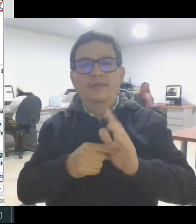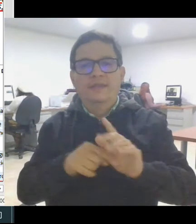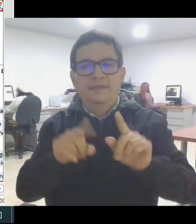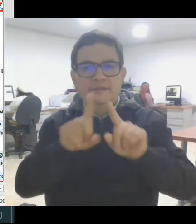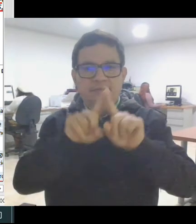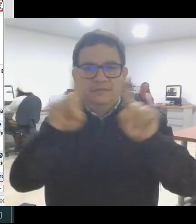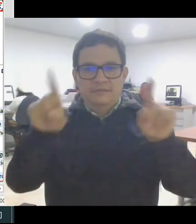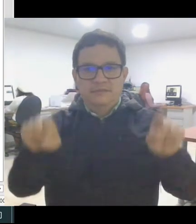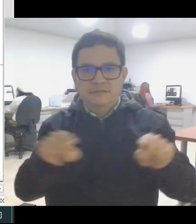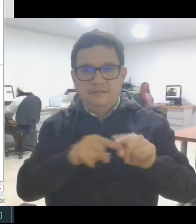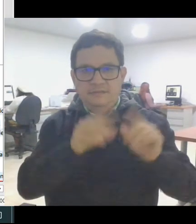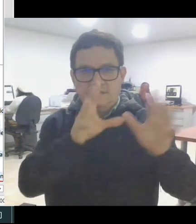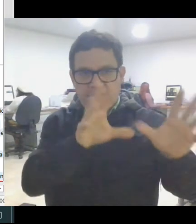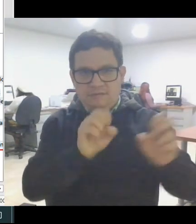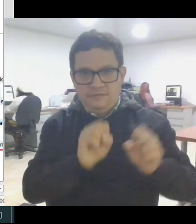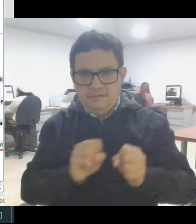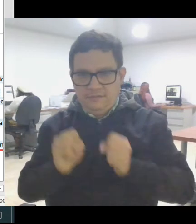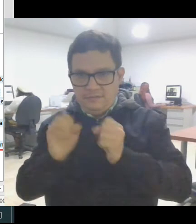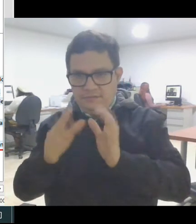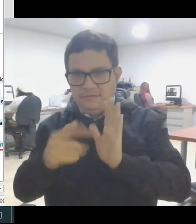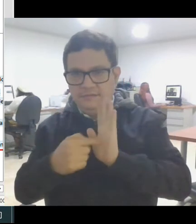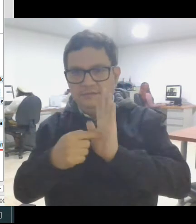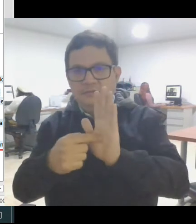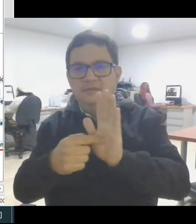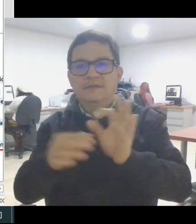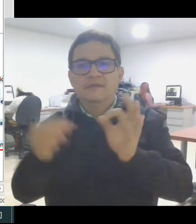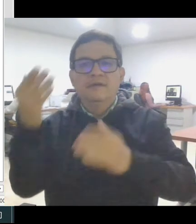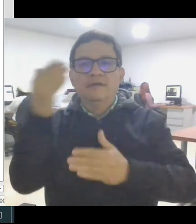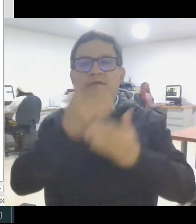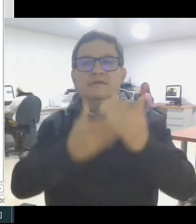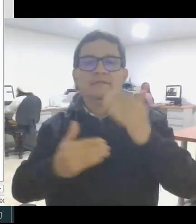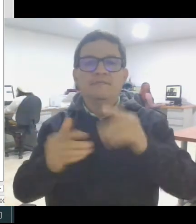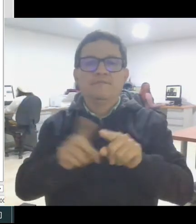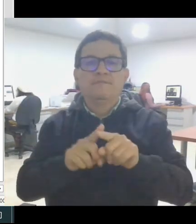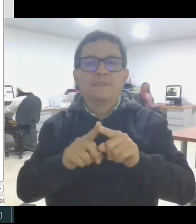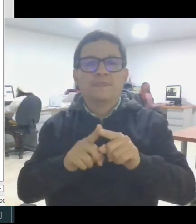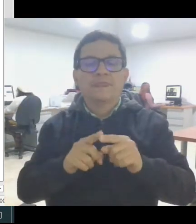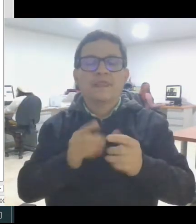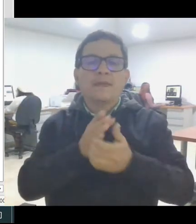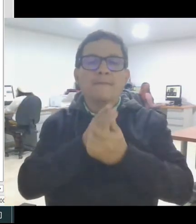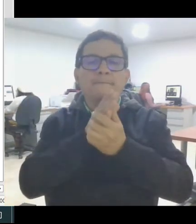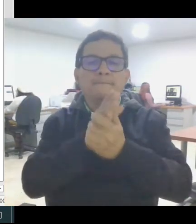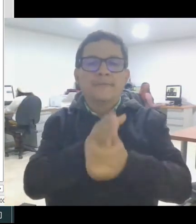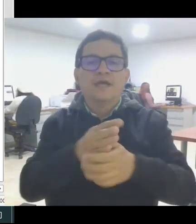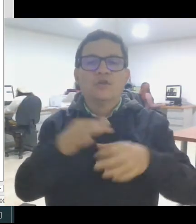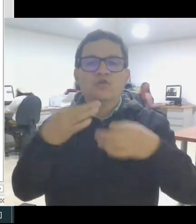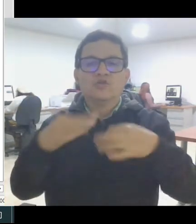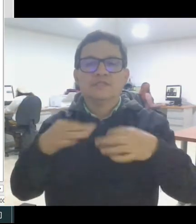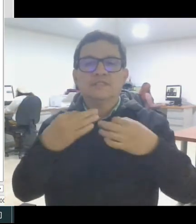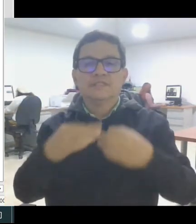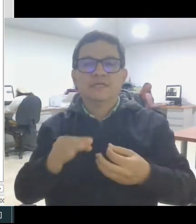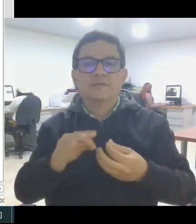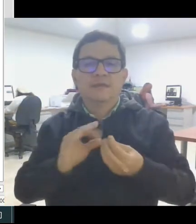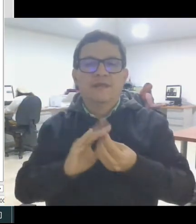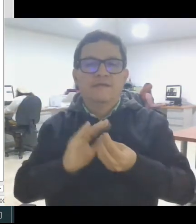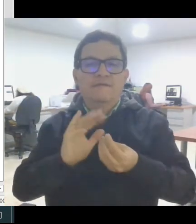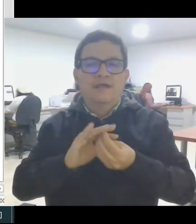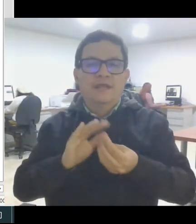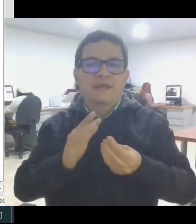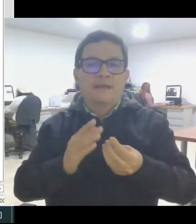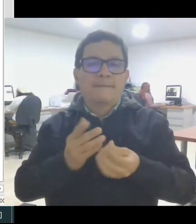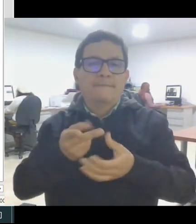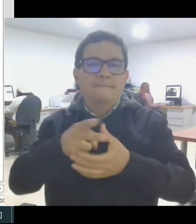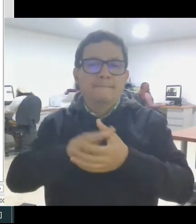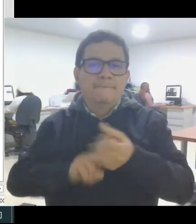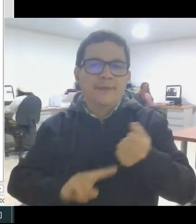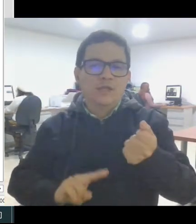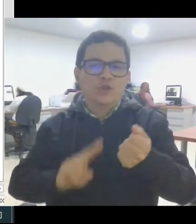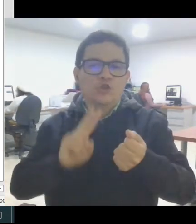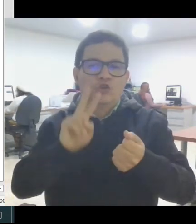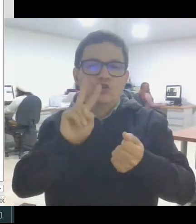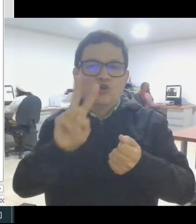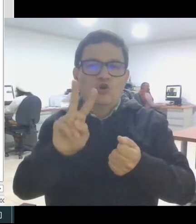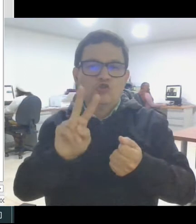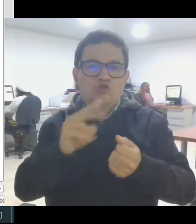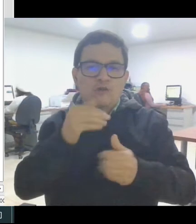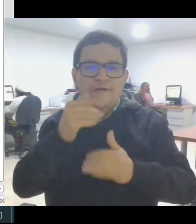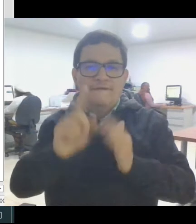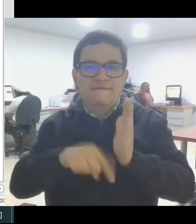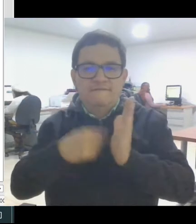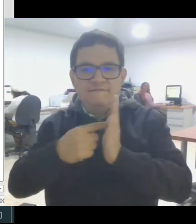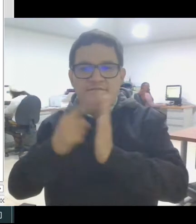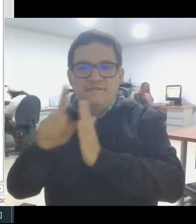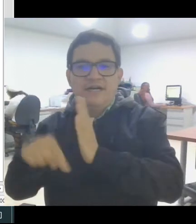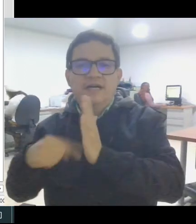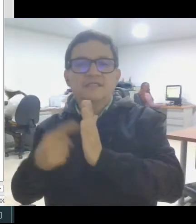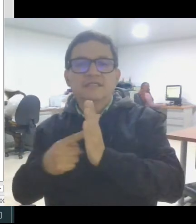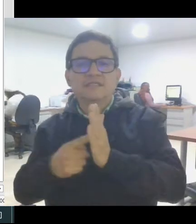para poderlas analizar. Método simples artificial, métodos de dos fases. Fase 1. Auméntese las variables